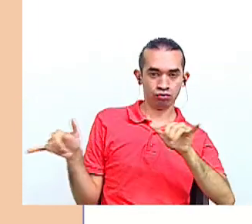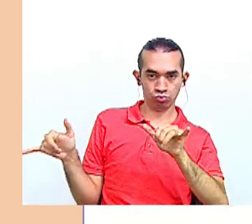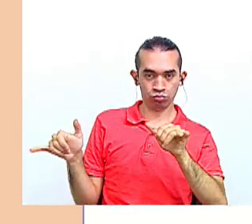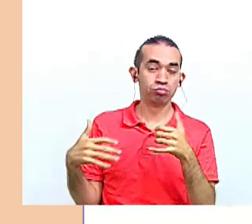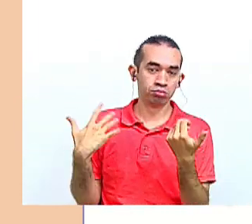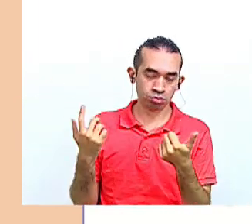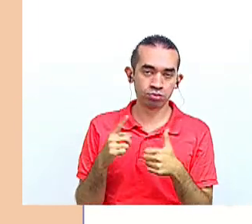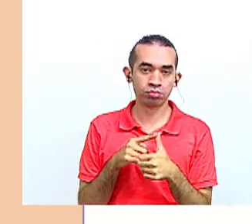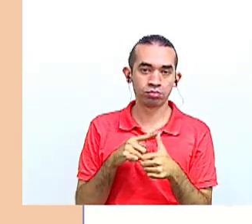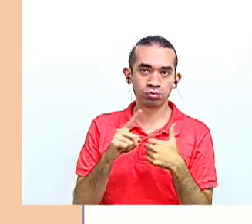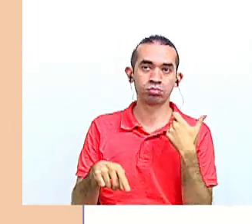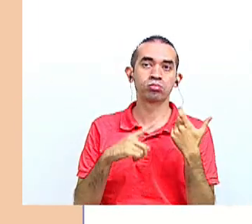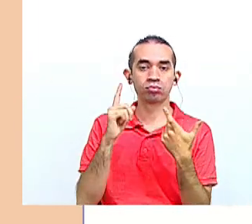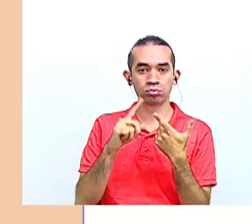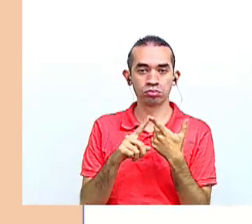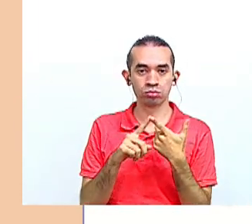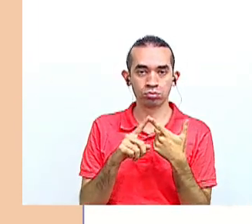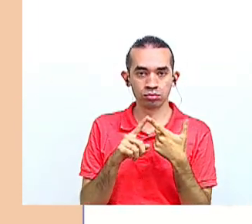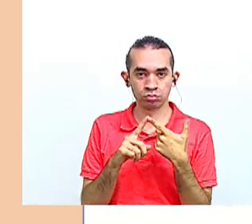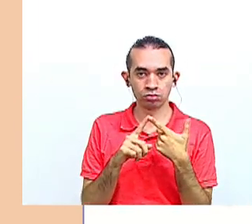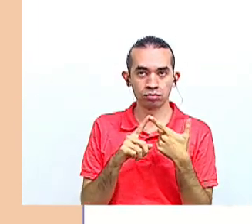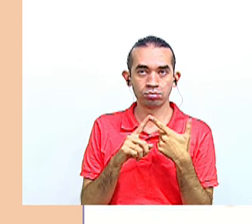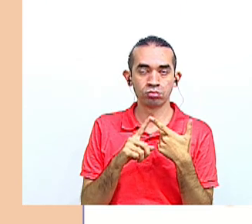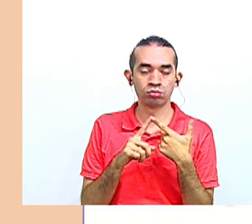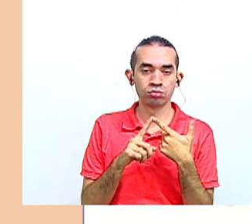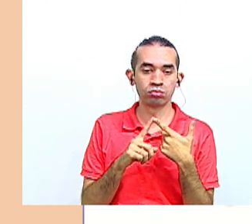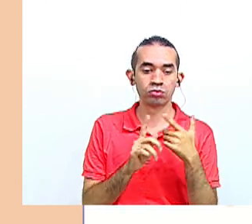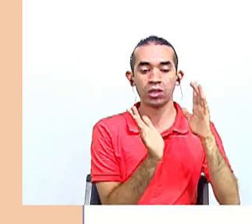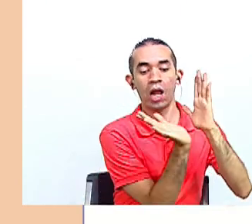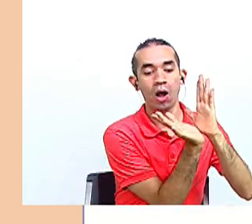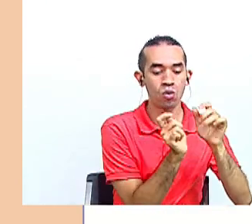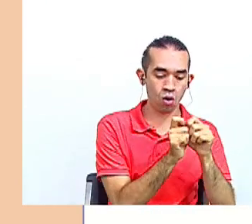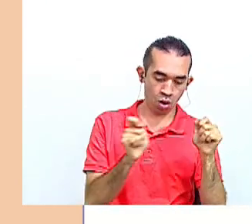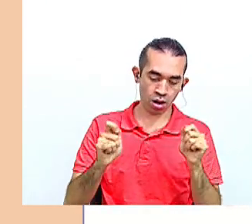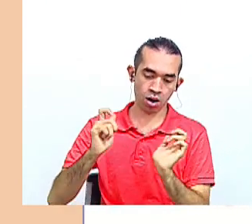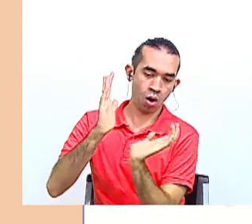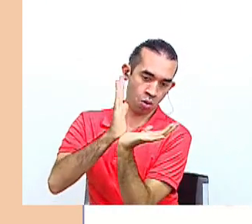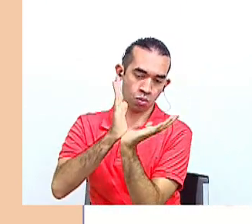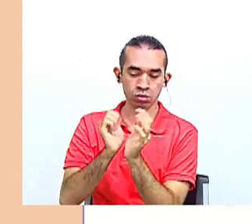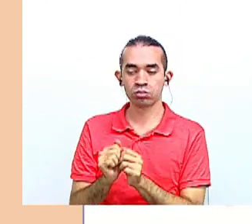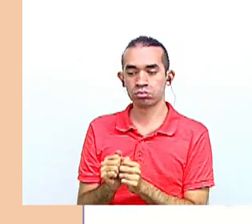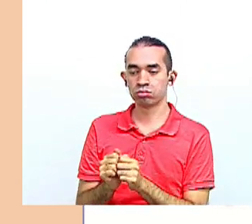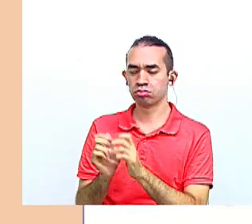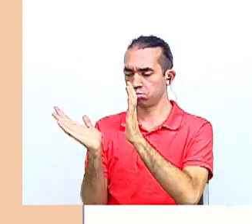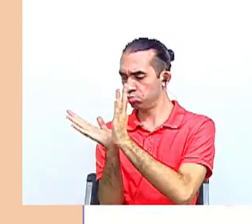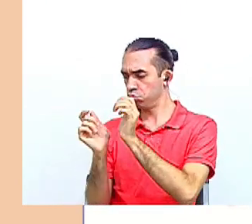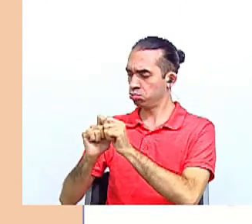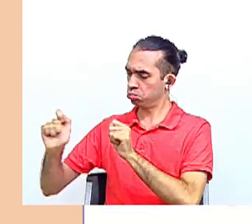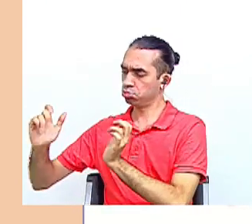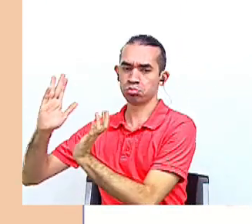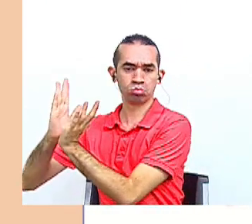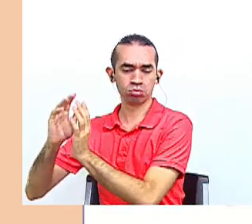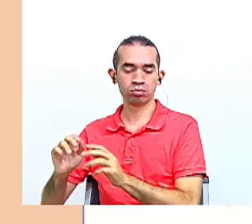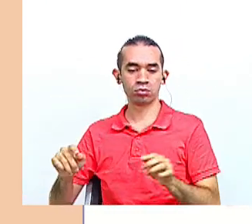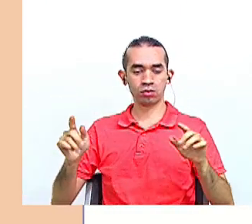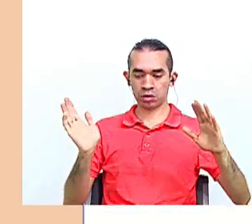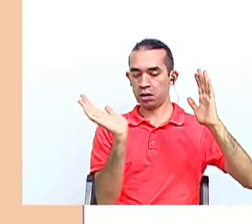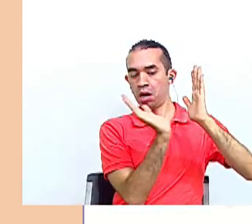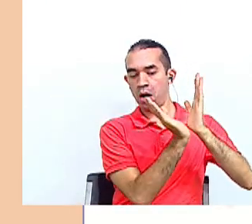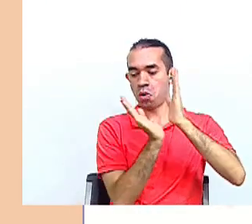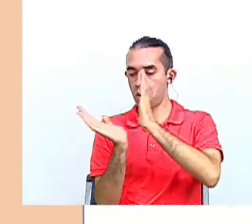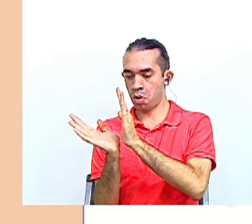otro triángulo. Seguimos con el criterio ángulo, lado, ángulo. Cuando dos ángulos y el